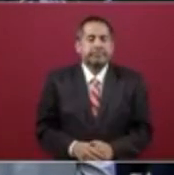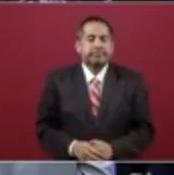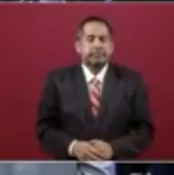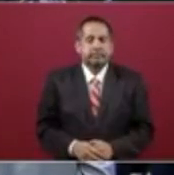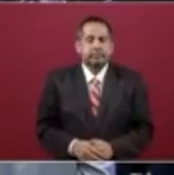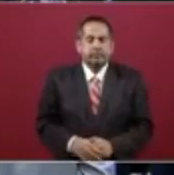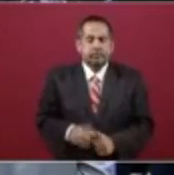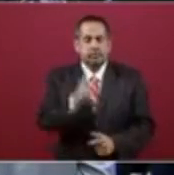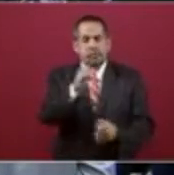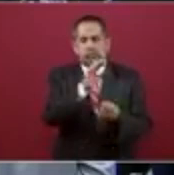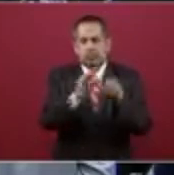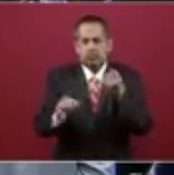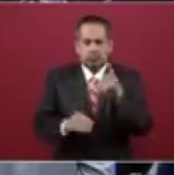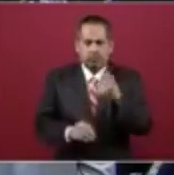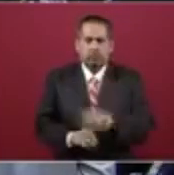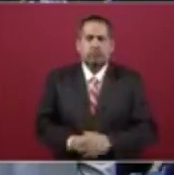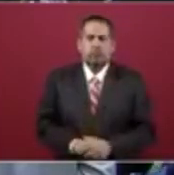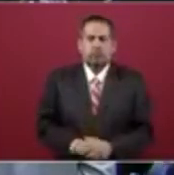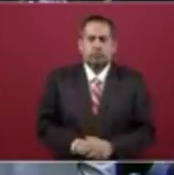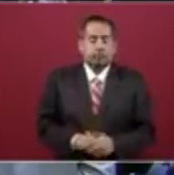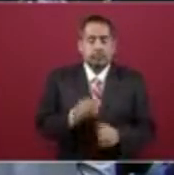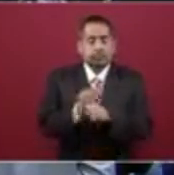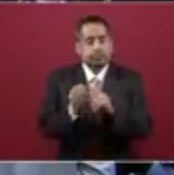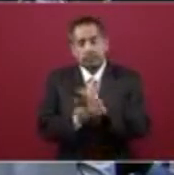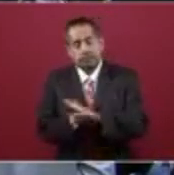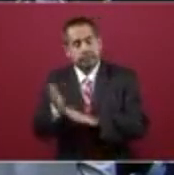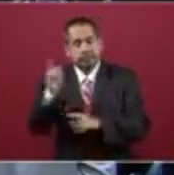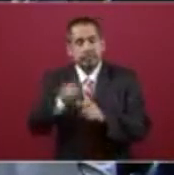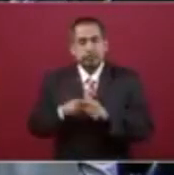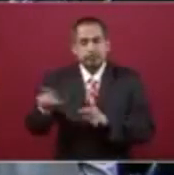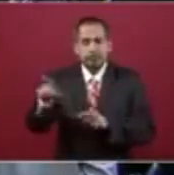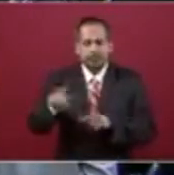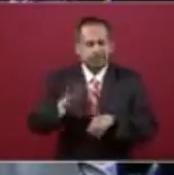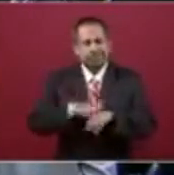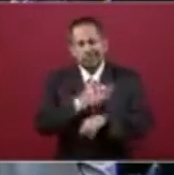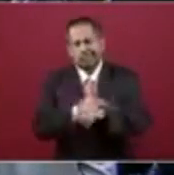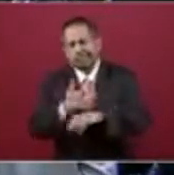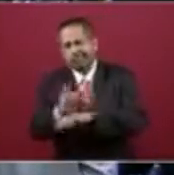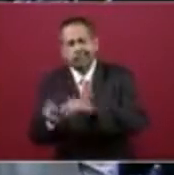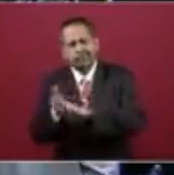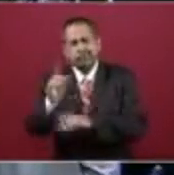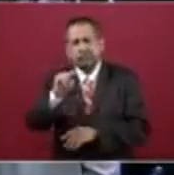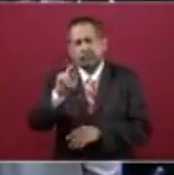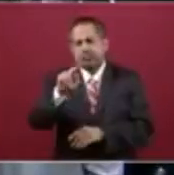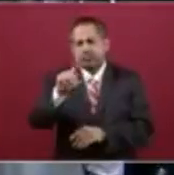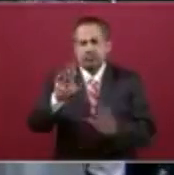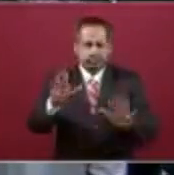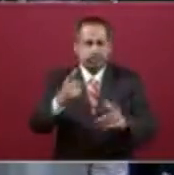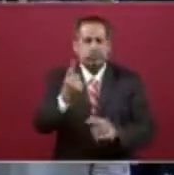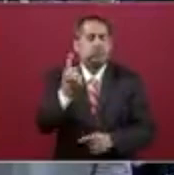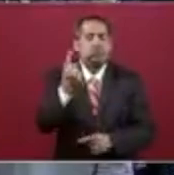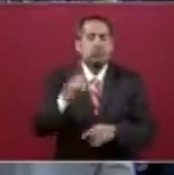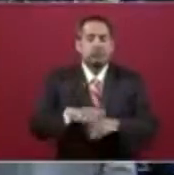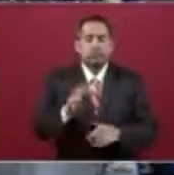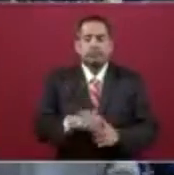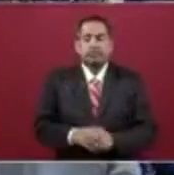Uno más, ¿no? Ya, porque nos vamos a… Bueno, más tarde nos vamos a Tula. Bueno,